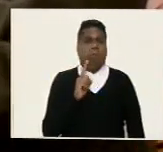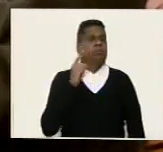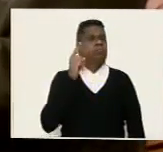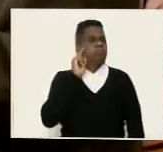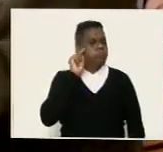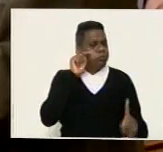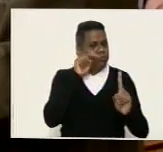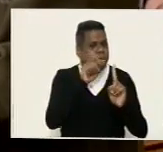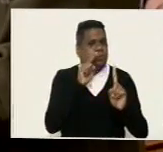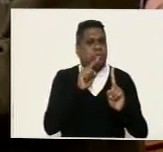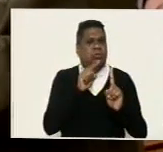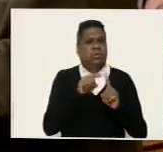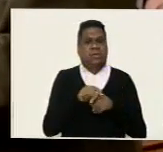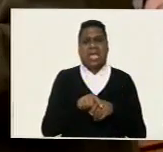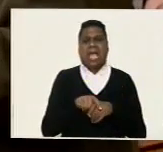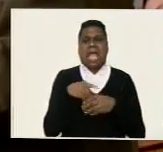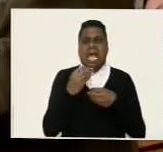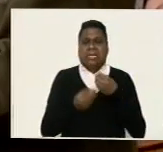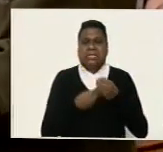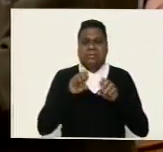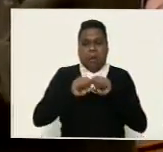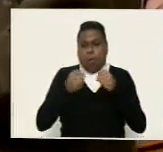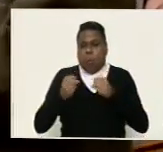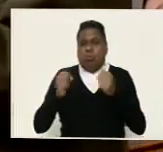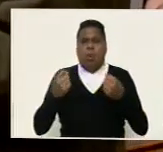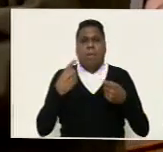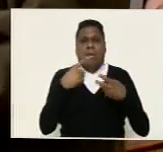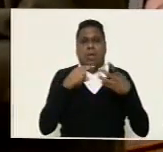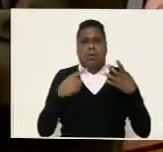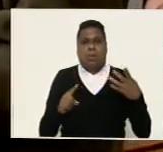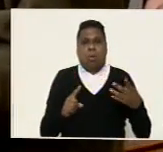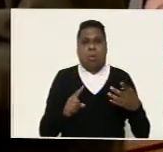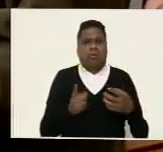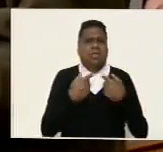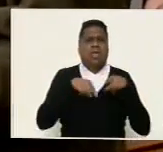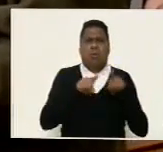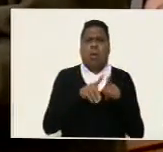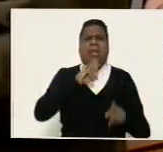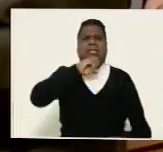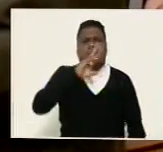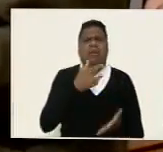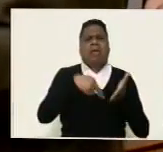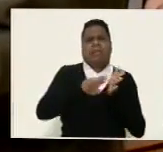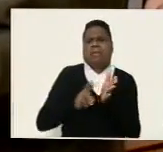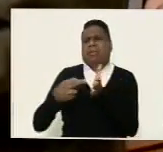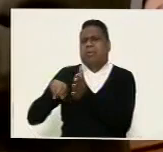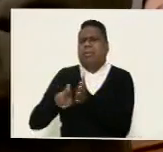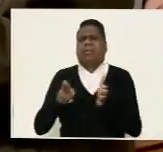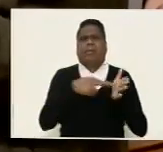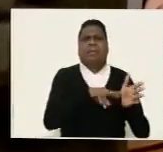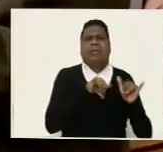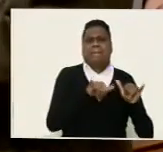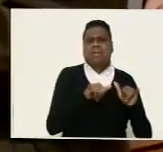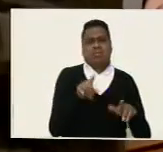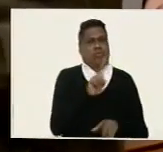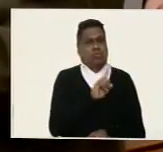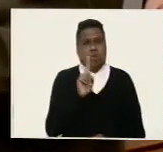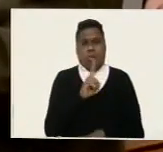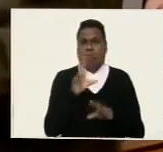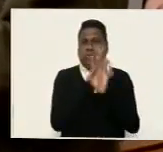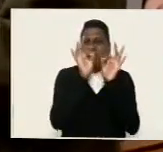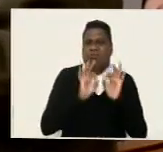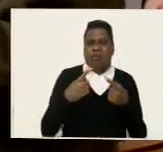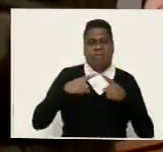de romper con la concepción choricera de la historia y hacer de ella ese instrumento